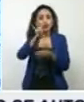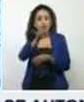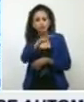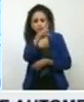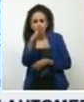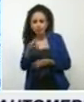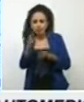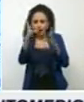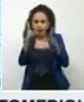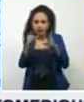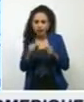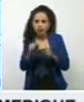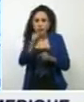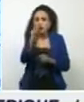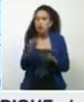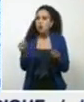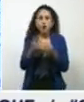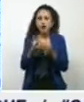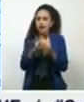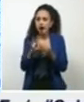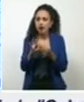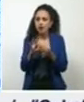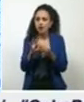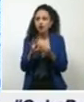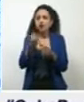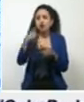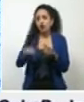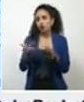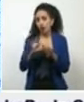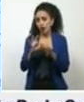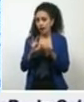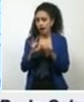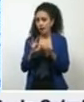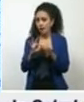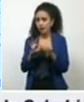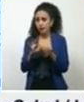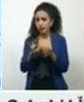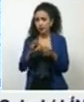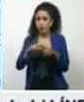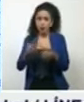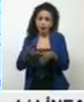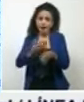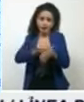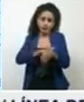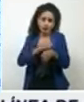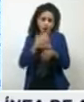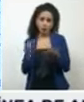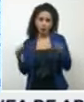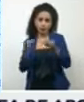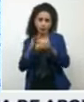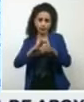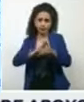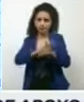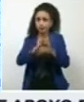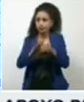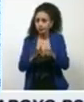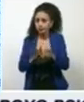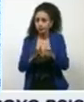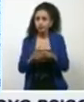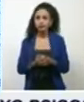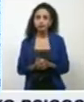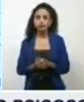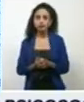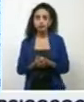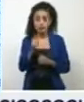de esa enfermedad, aun cuando llegaron a esos estados por haberse contagiado con ella? Si lamentablemente llegasen a